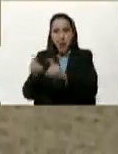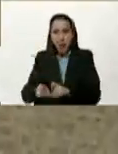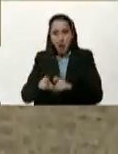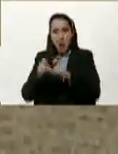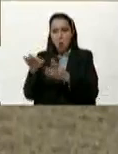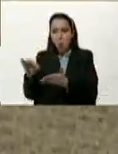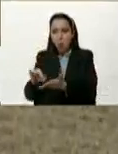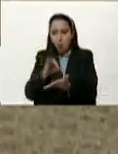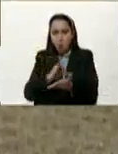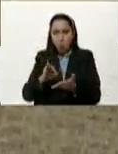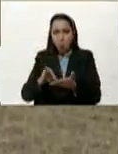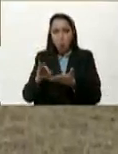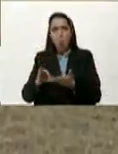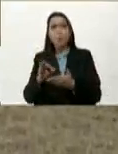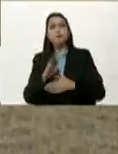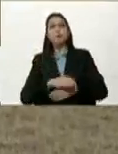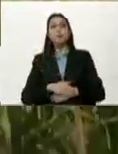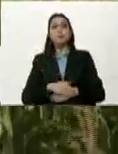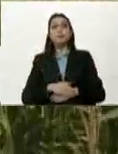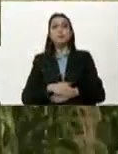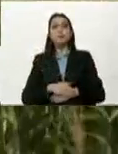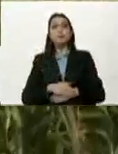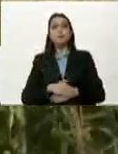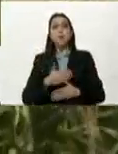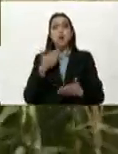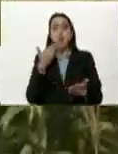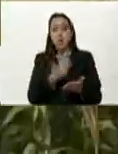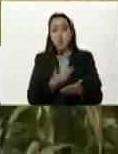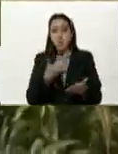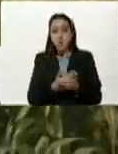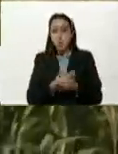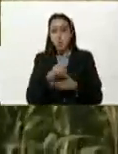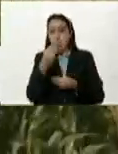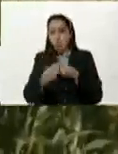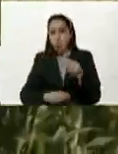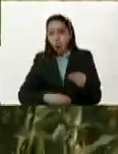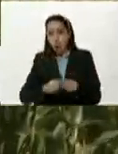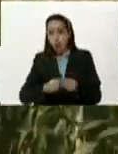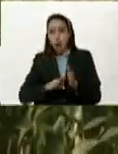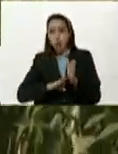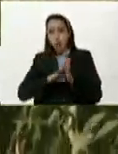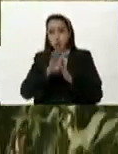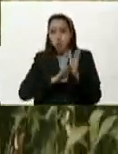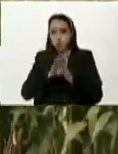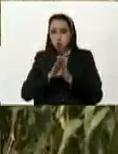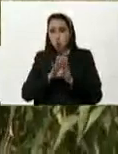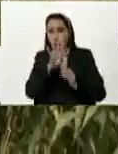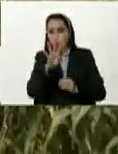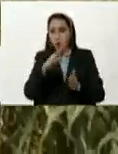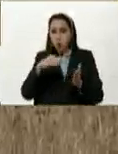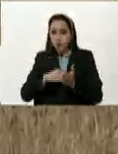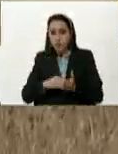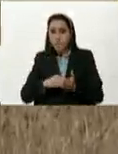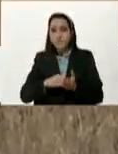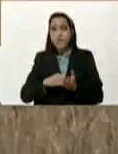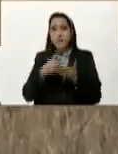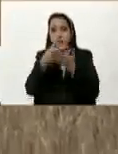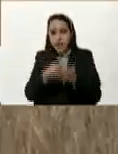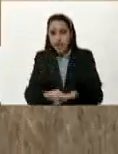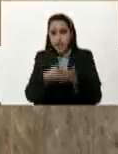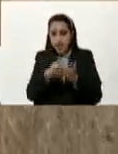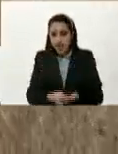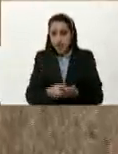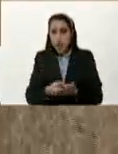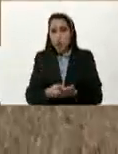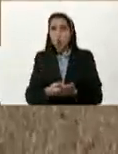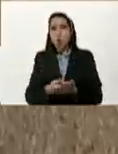500 hectáreas que se certificó rendimientos hasta por cuatro mil kilos por hectárea de soya